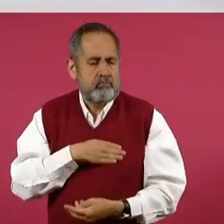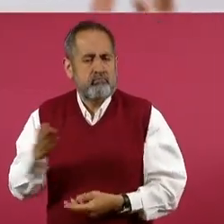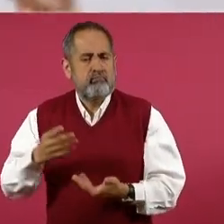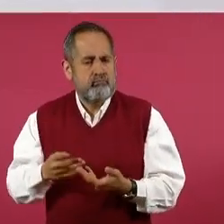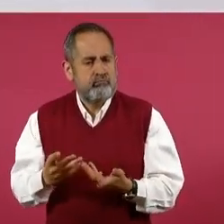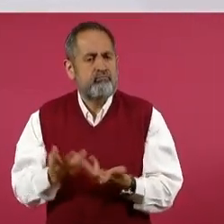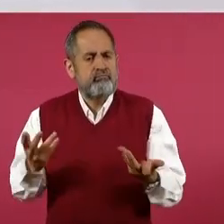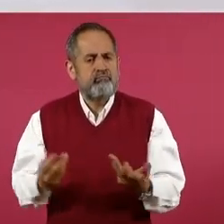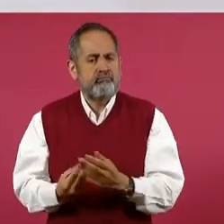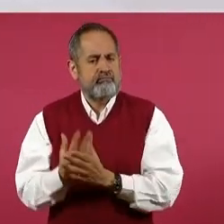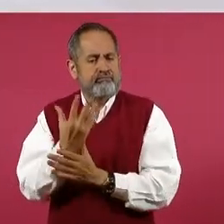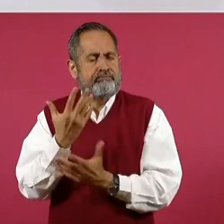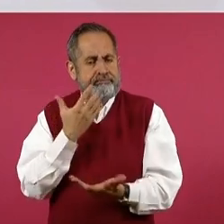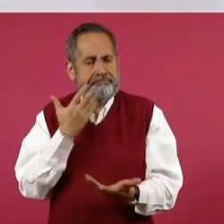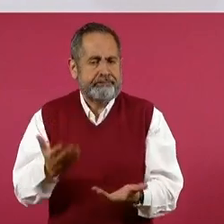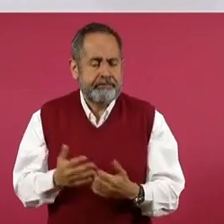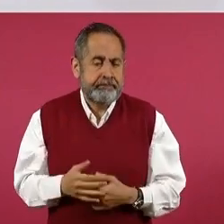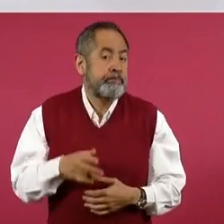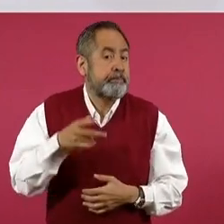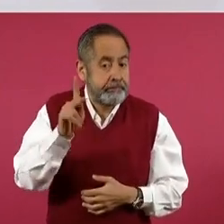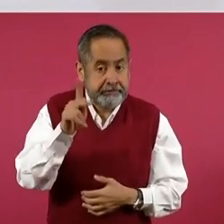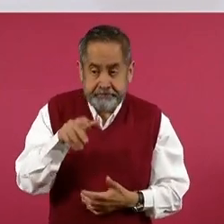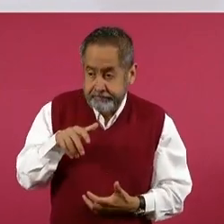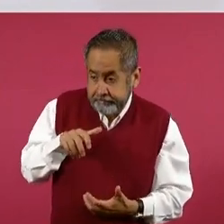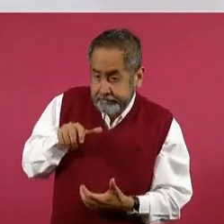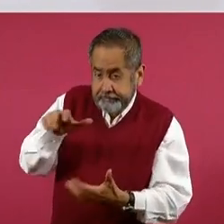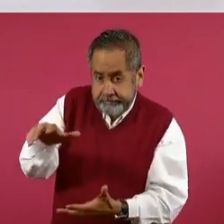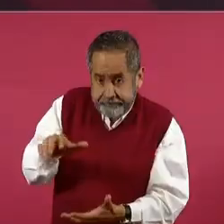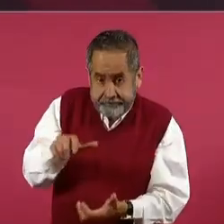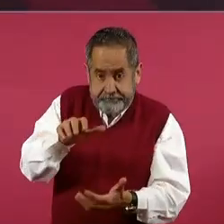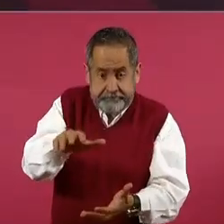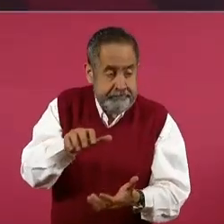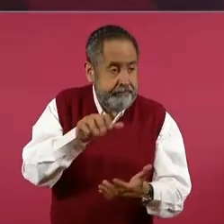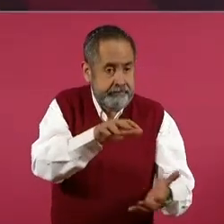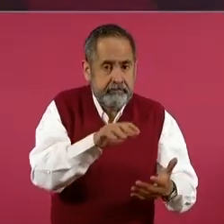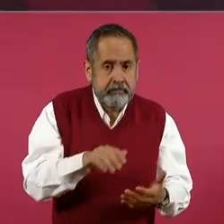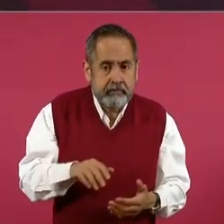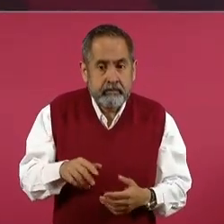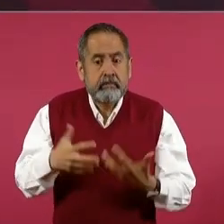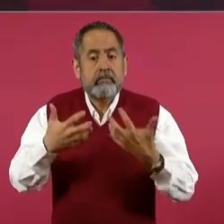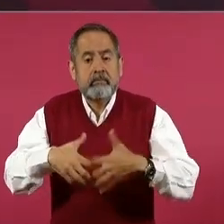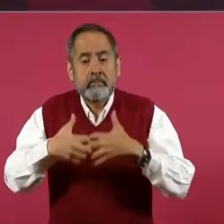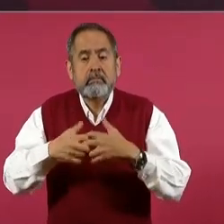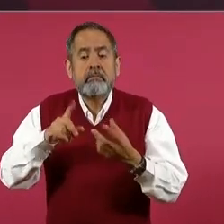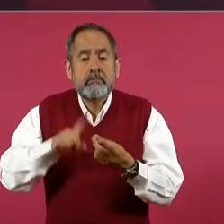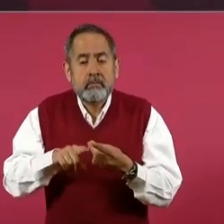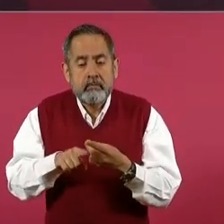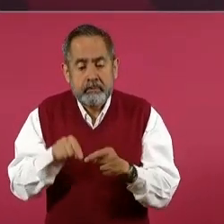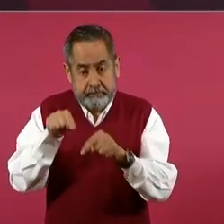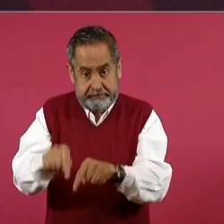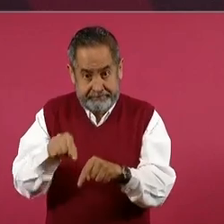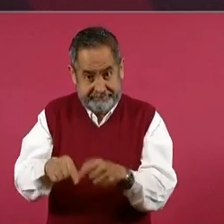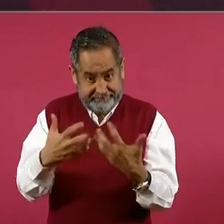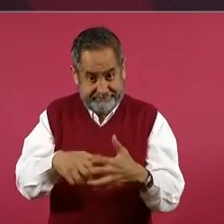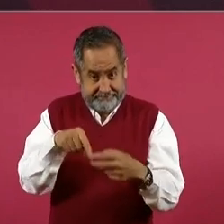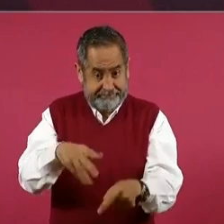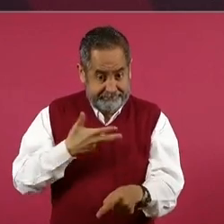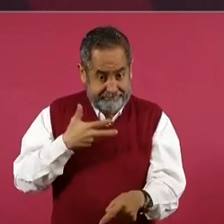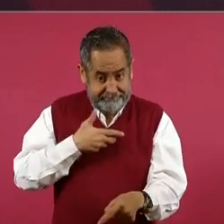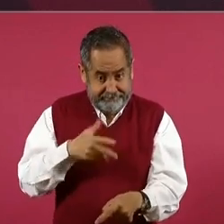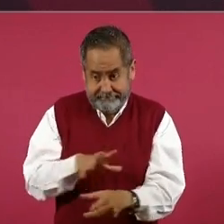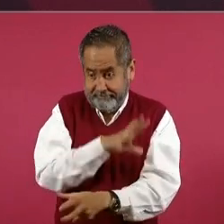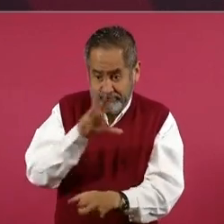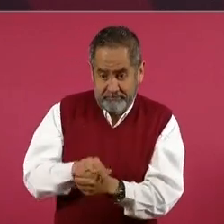que se entrega lo estamos produciendo en las plantas que